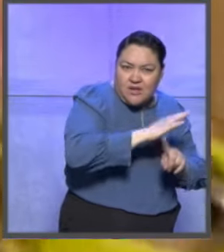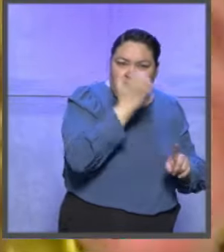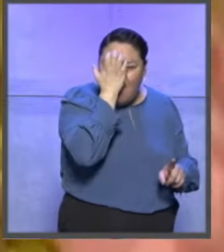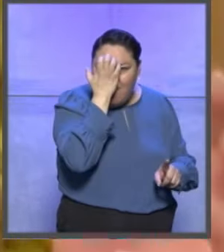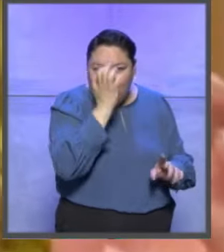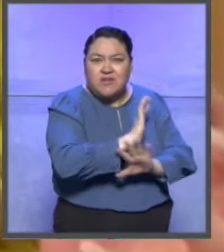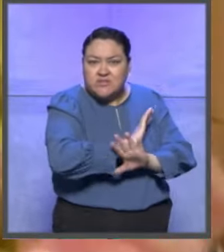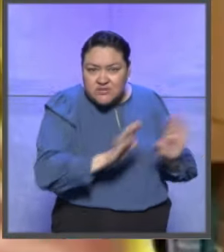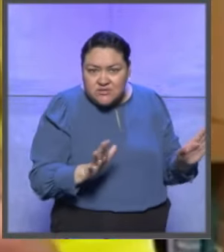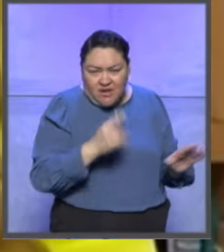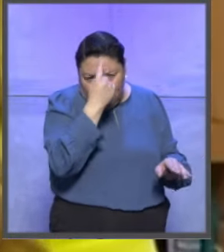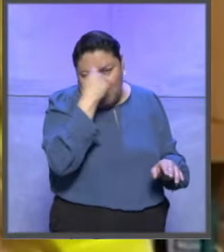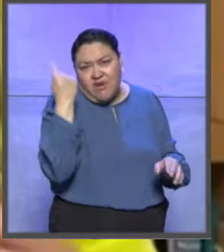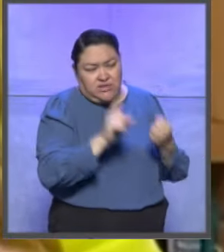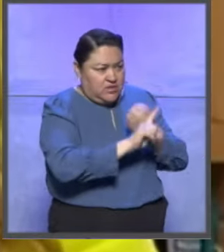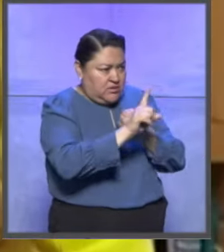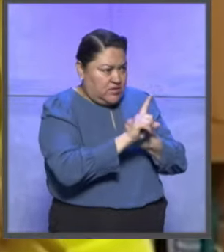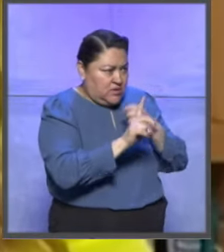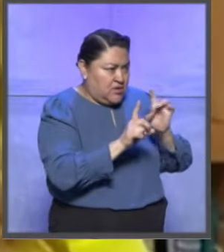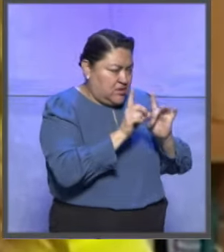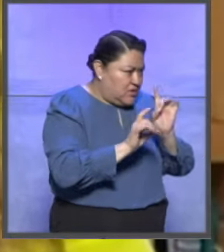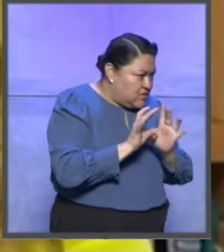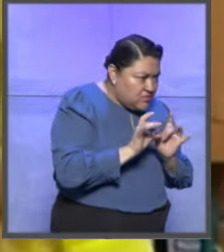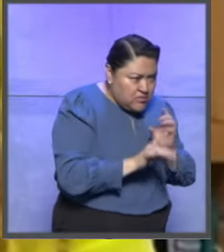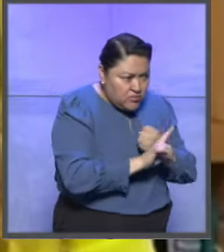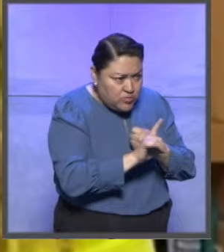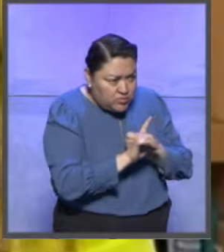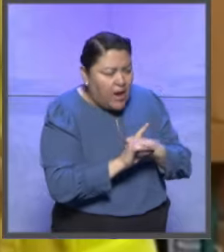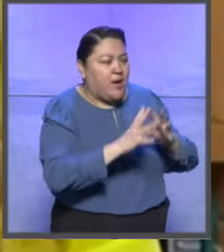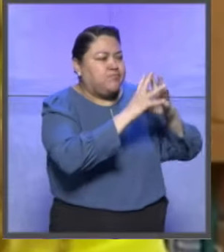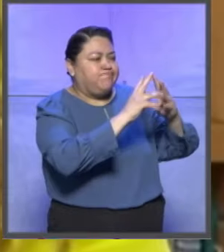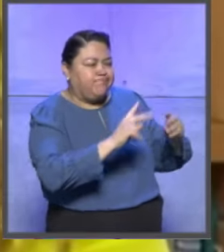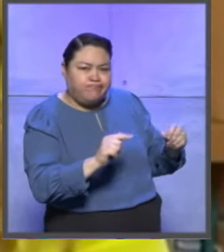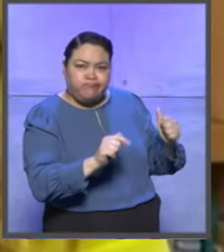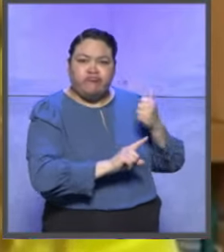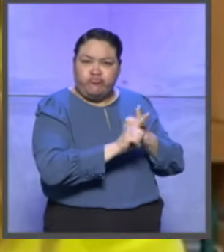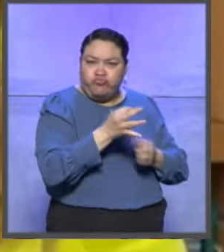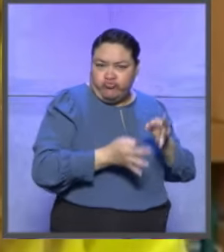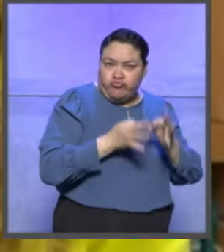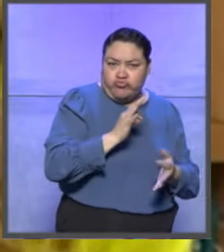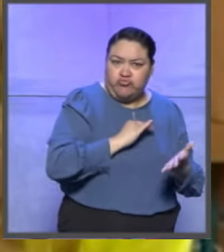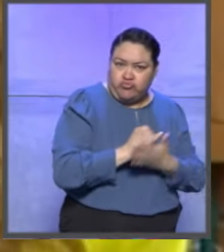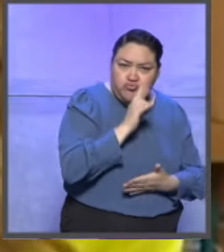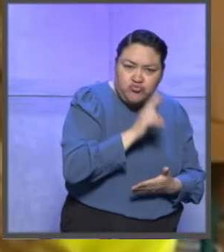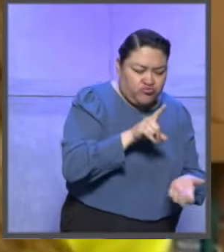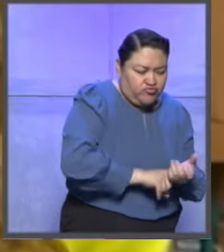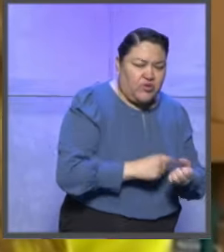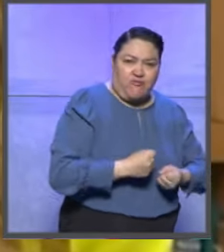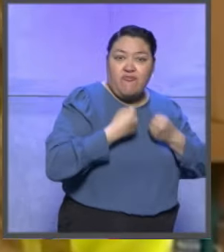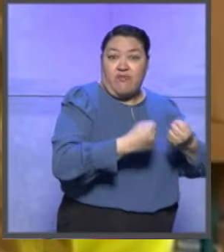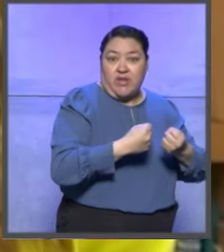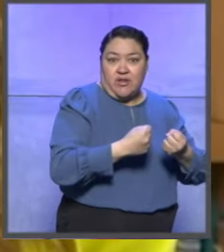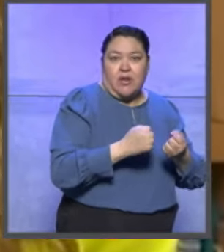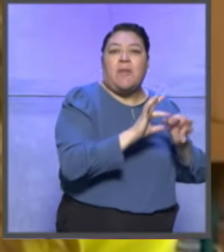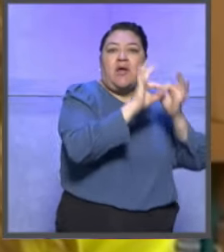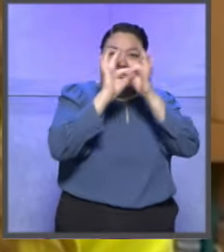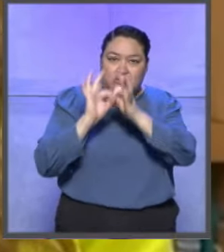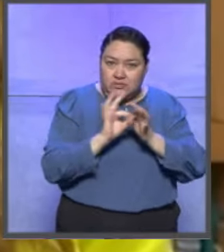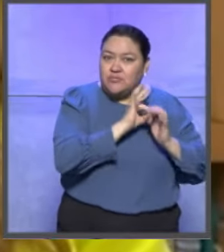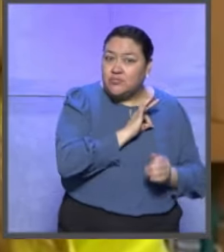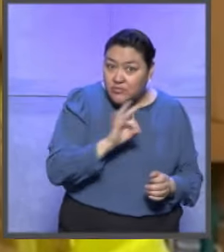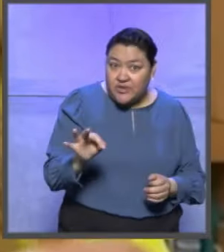distintas situaciones que a mí me parece que abonan a fortalecer la democracia en nuestros estados y en todo el país.